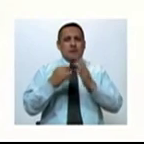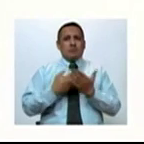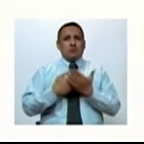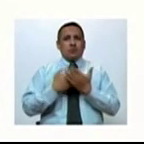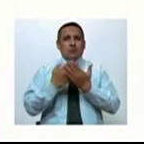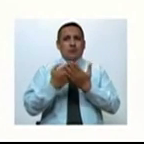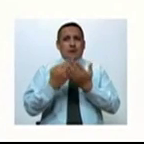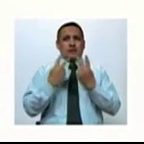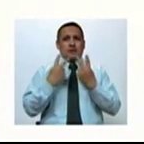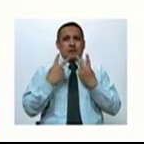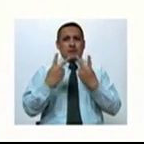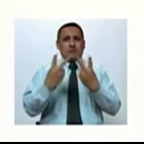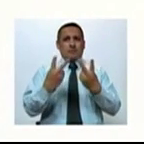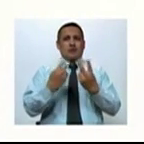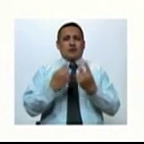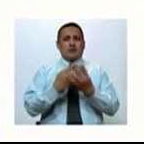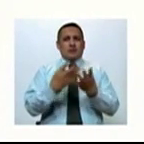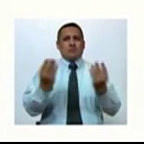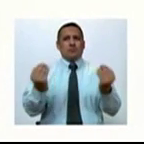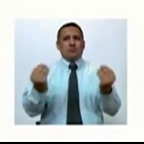que determinada